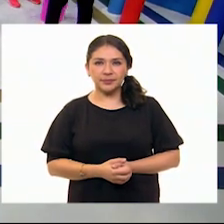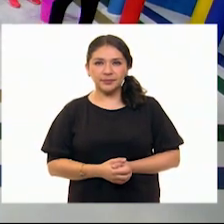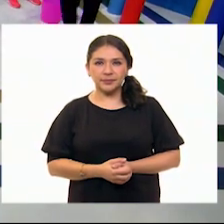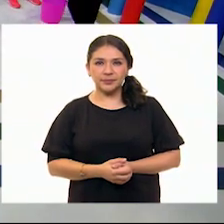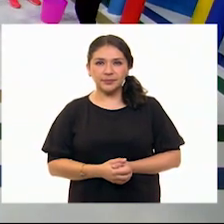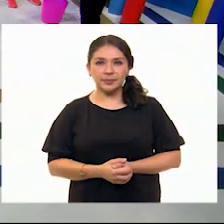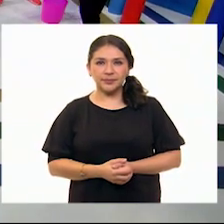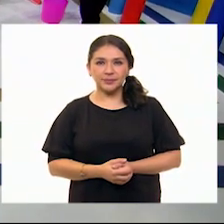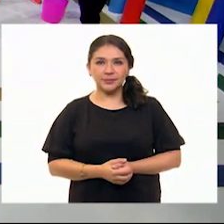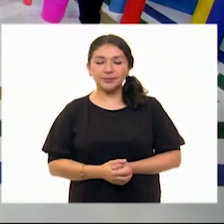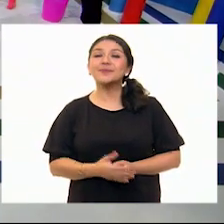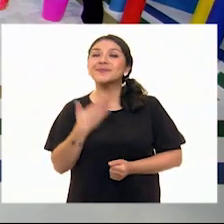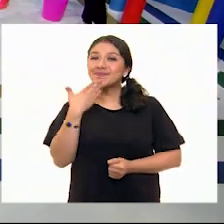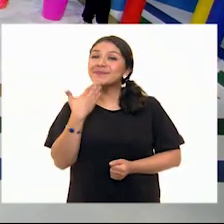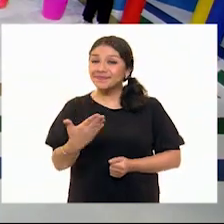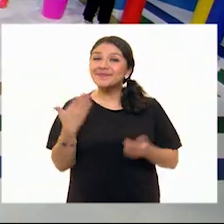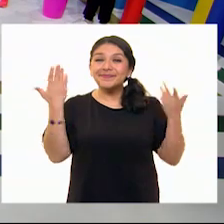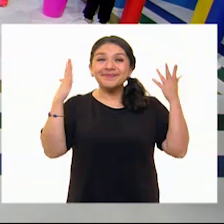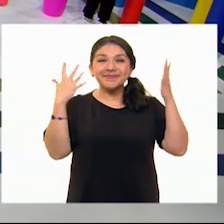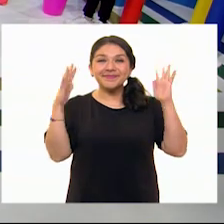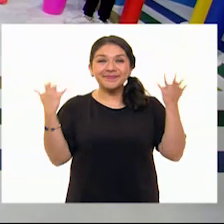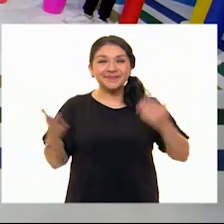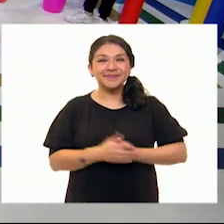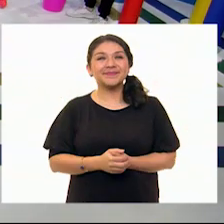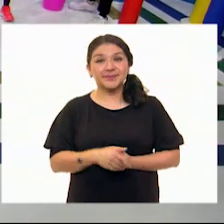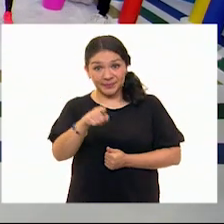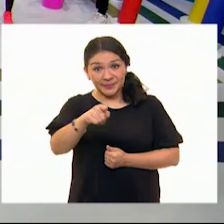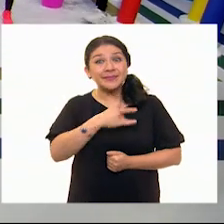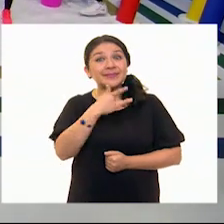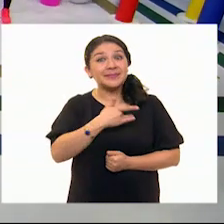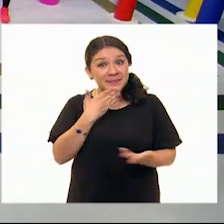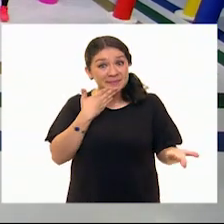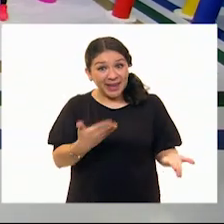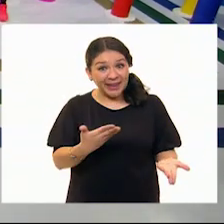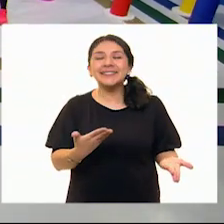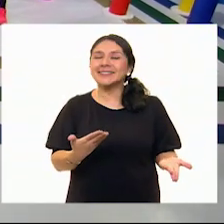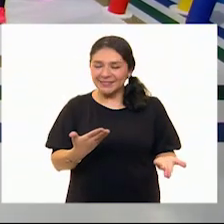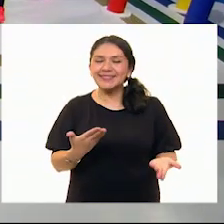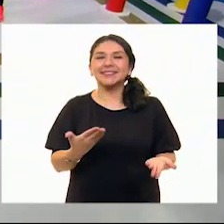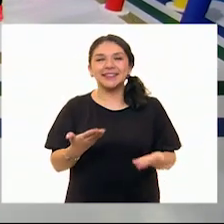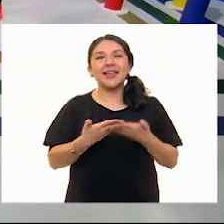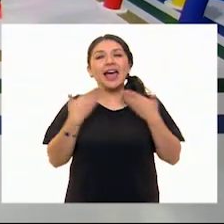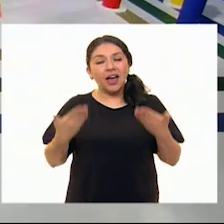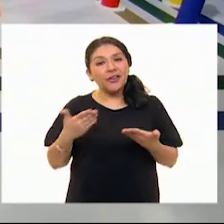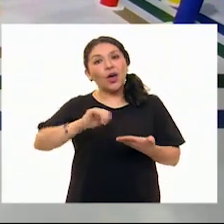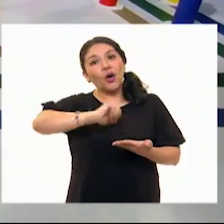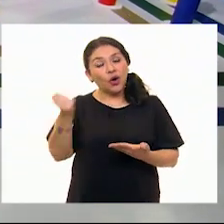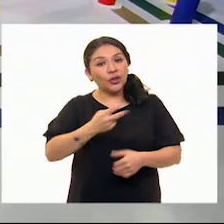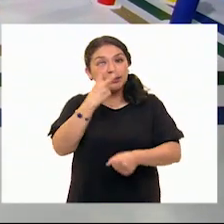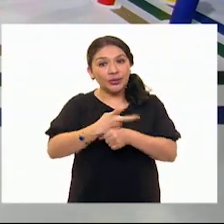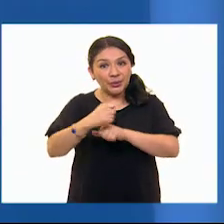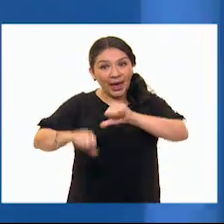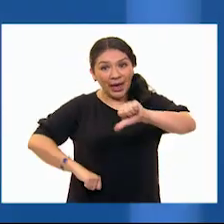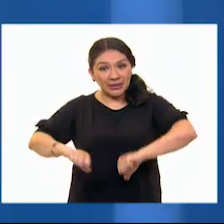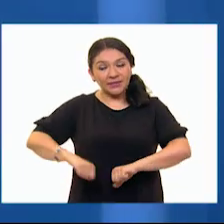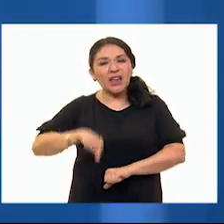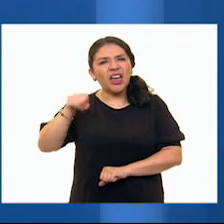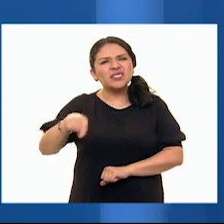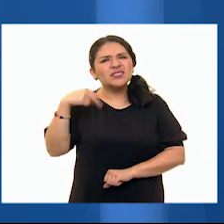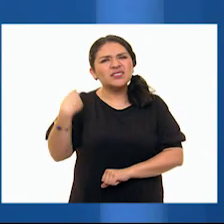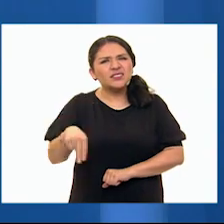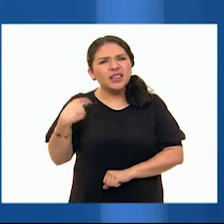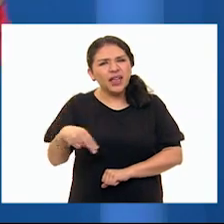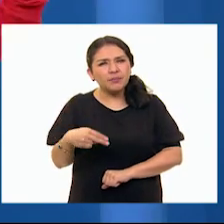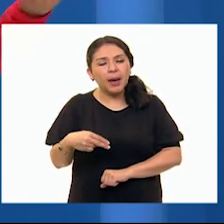¡Muy bien! ¿Lo lograste en casa? ¡Excelente! Entonces, pasemos a nuestra siguiente actividad que se llama